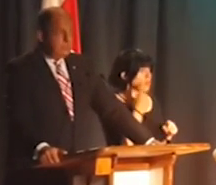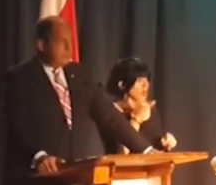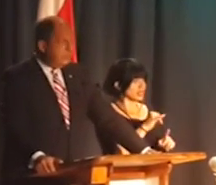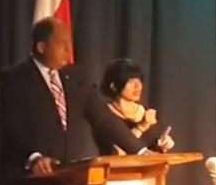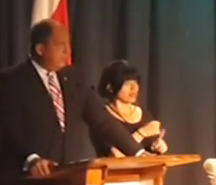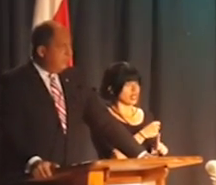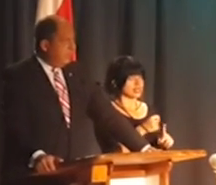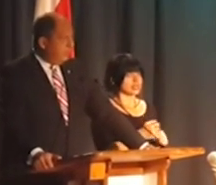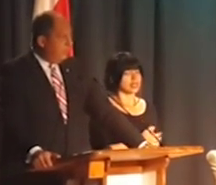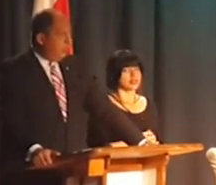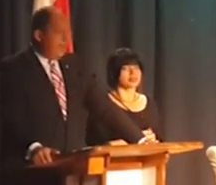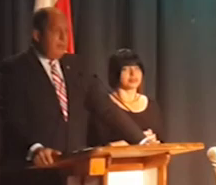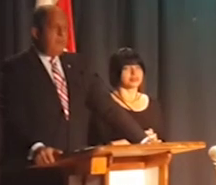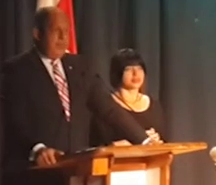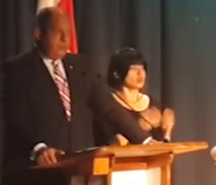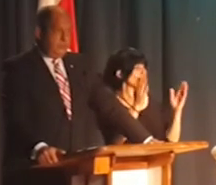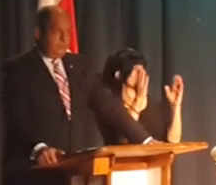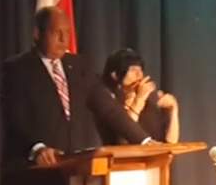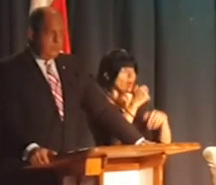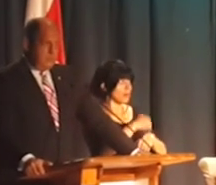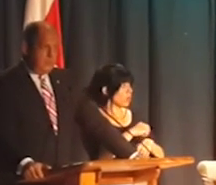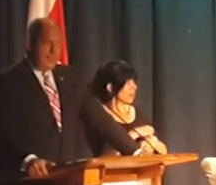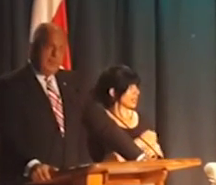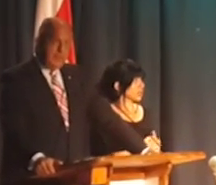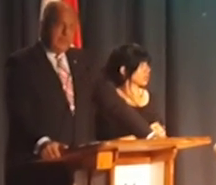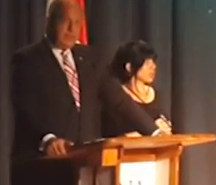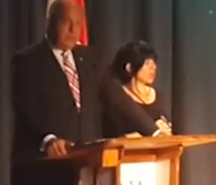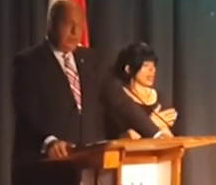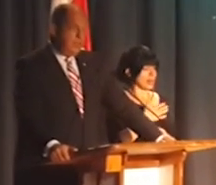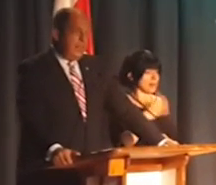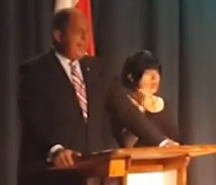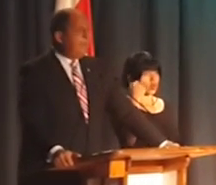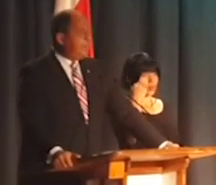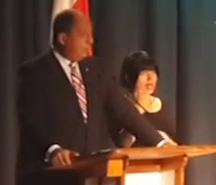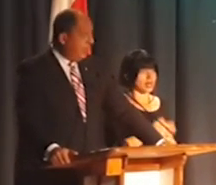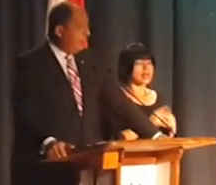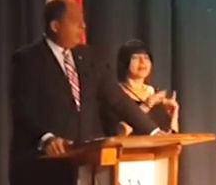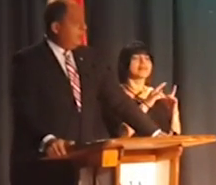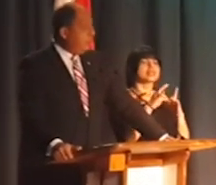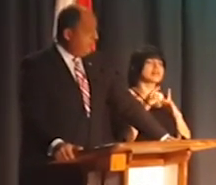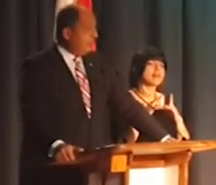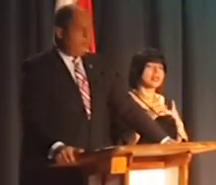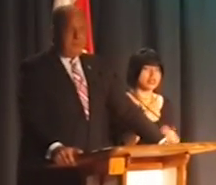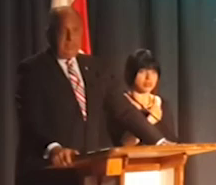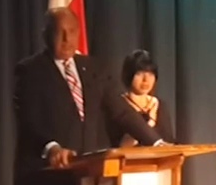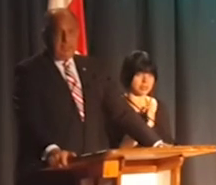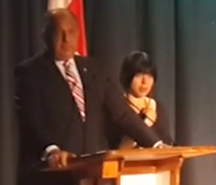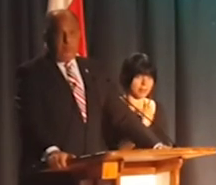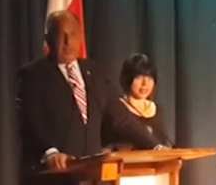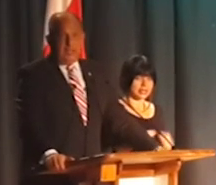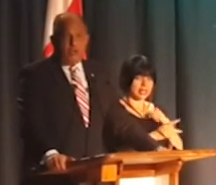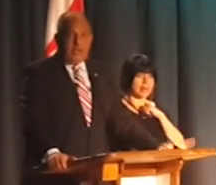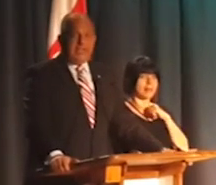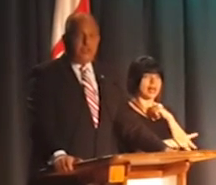violencia. No hay momento en que mi administración, y en particular yo mismo como presidente